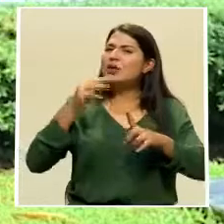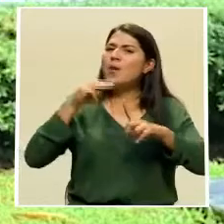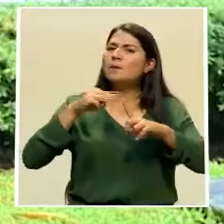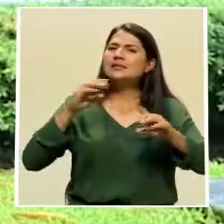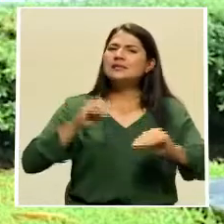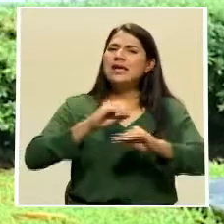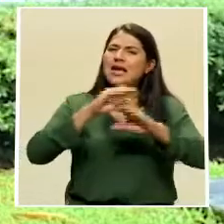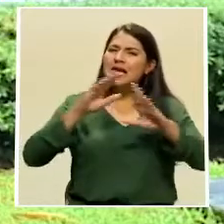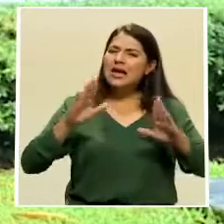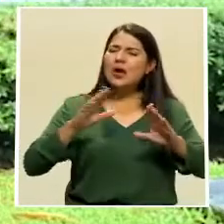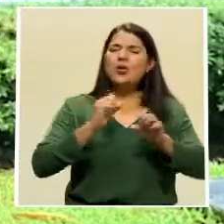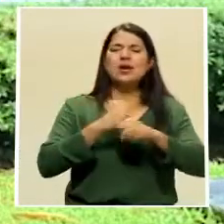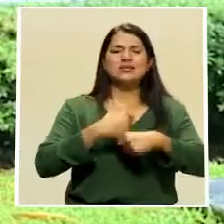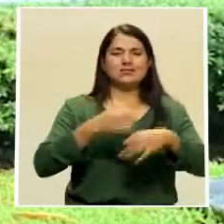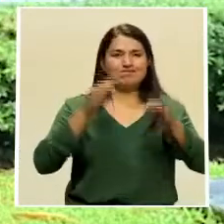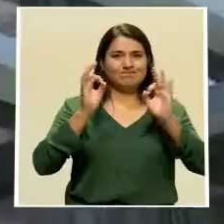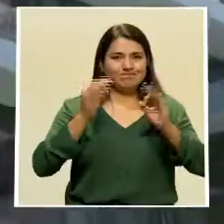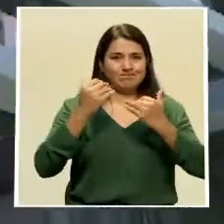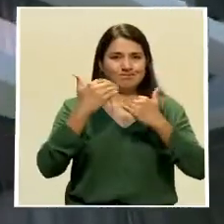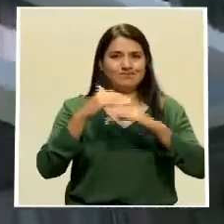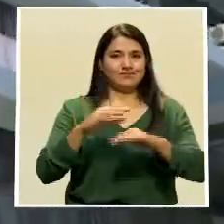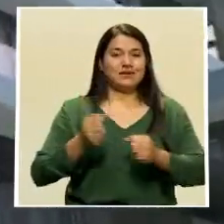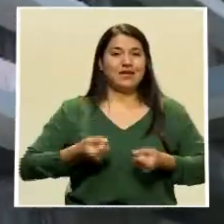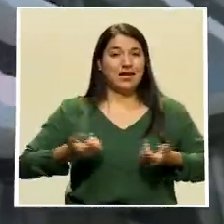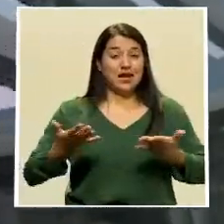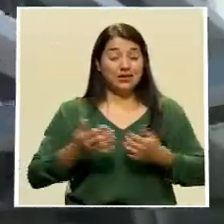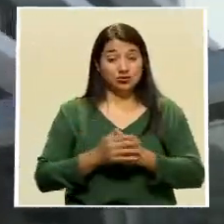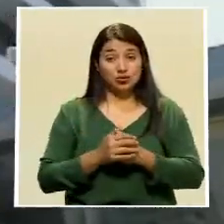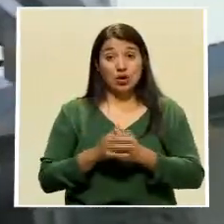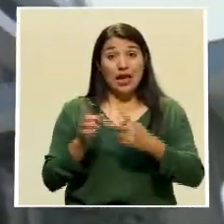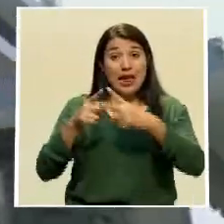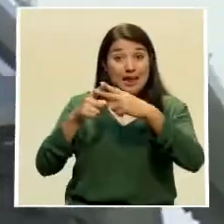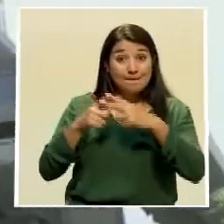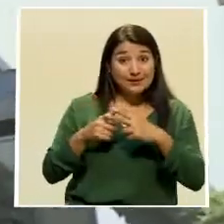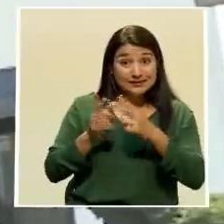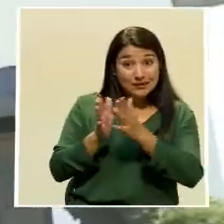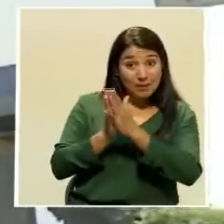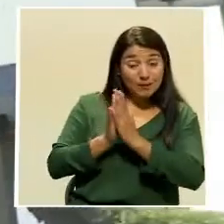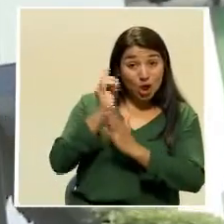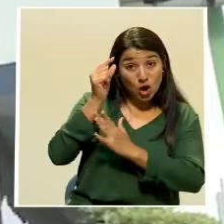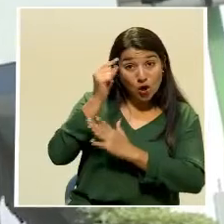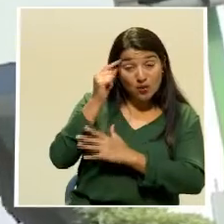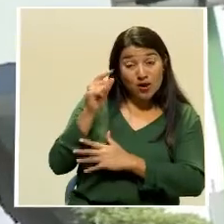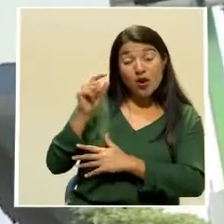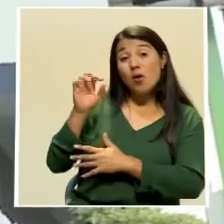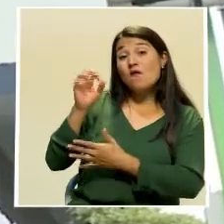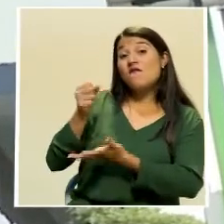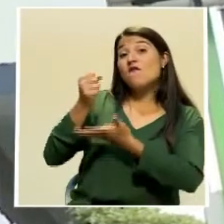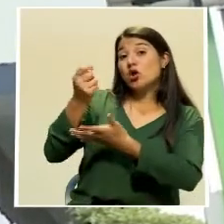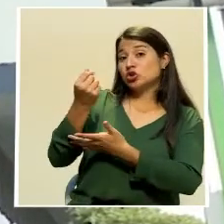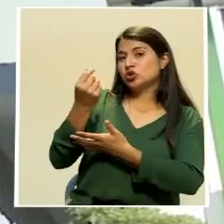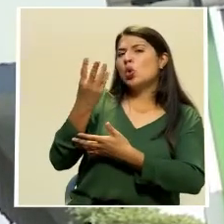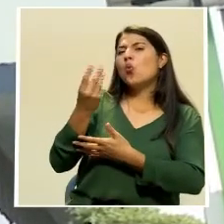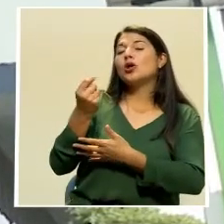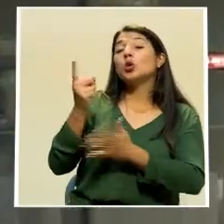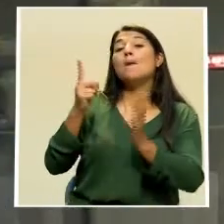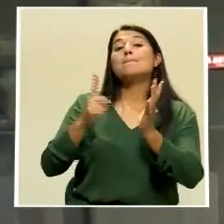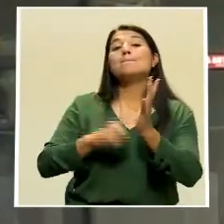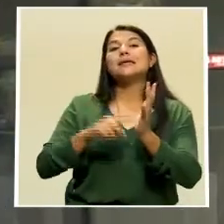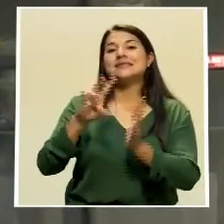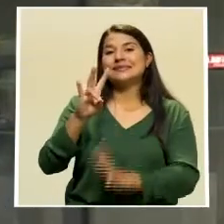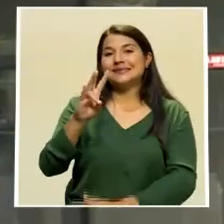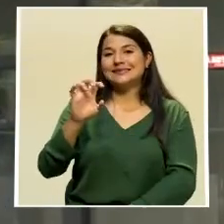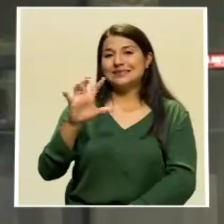realizando un muy buen recorte del gasto público. El crédito que solicitó el gobierno con el FMI es por un monto de 1.750